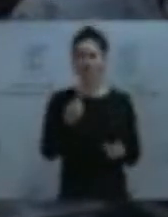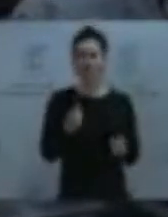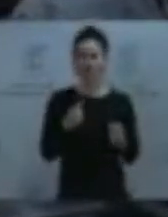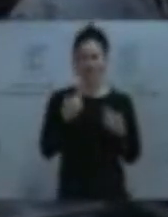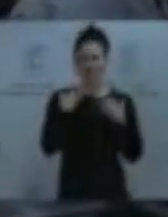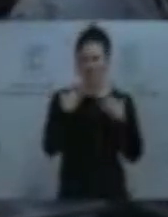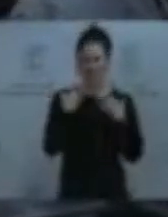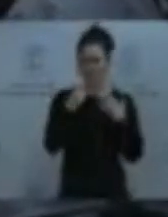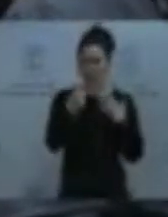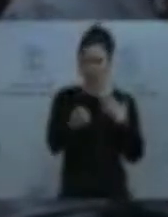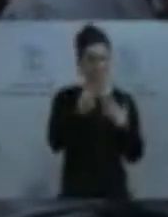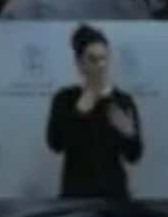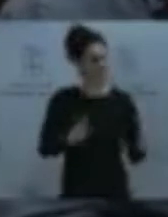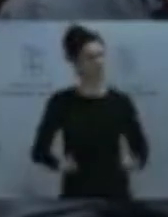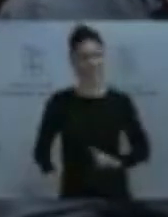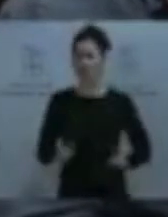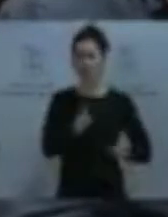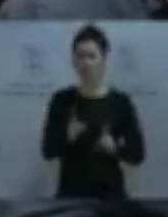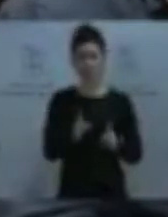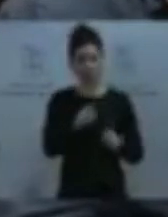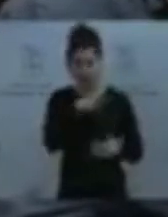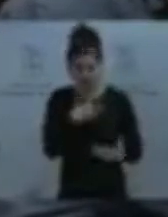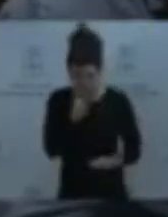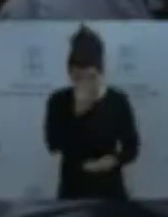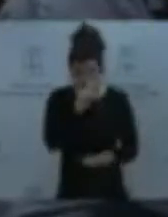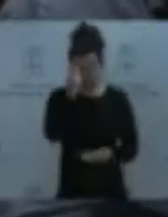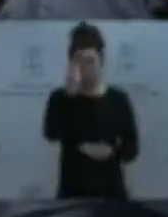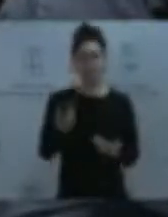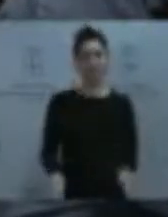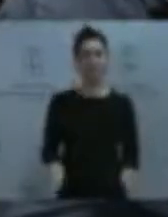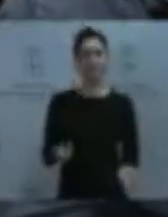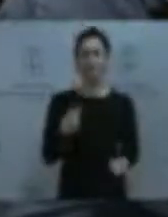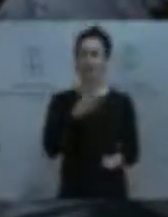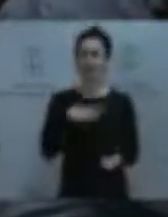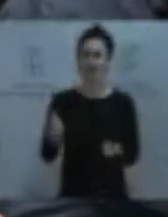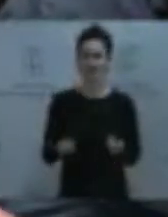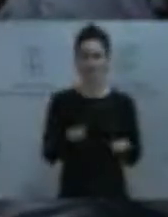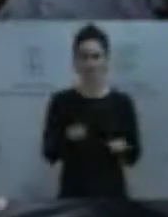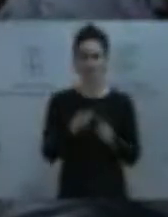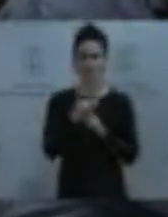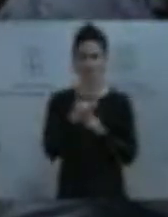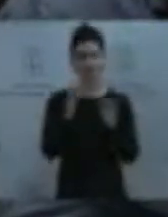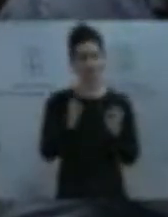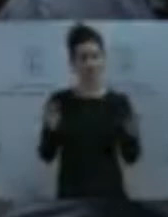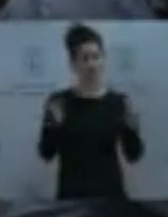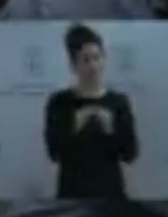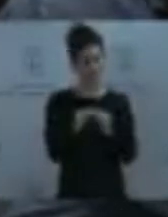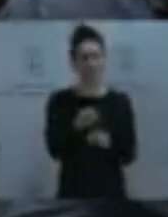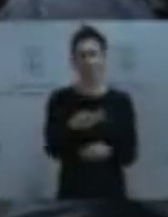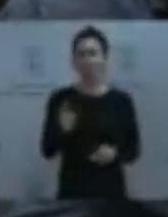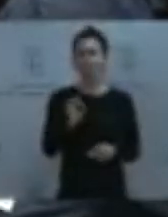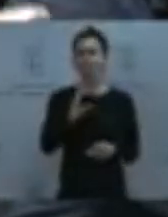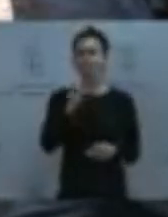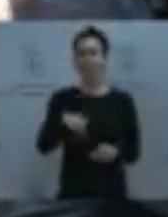mismo, usted acaba de decir que van a tratar de regularizar esta situación de acuerdo a los resultados o a lo que dice la CNMC. La CNMC no